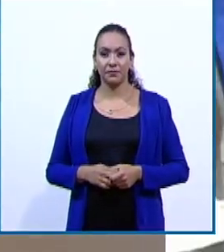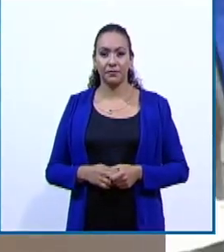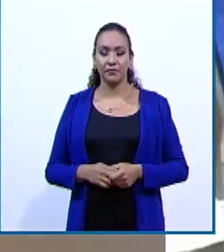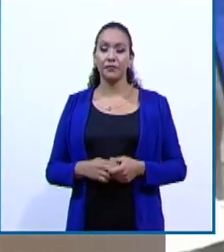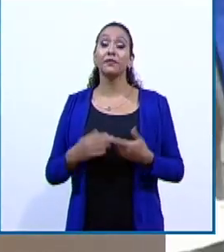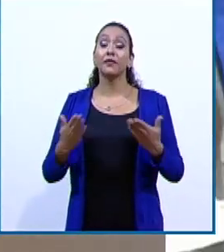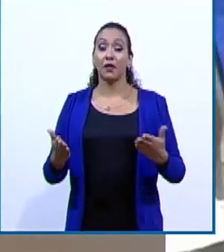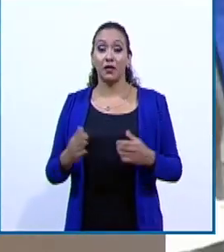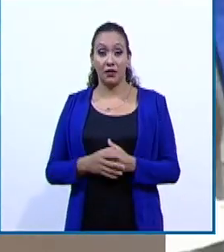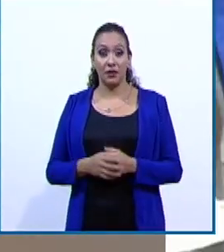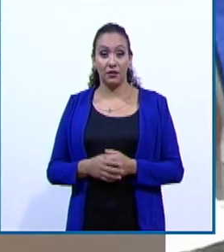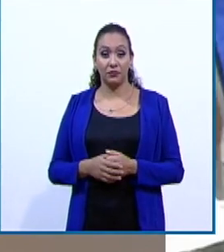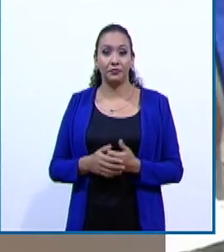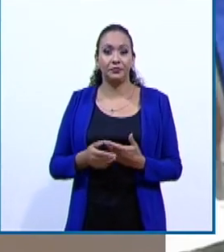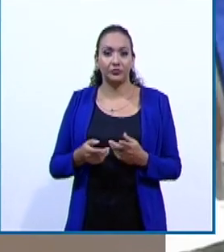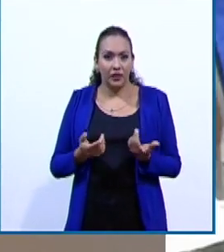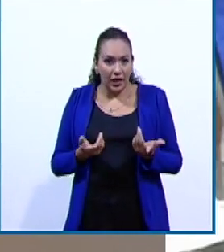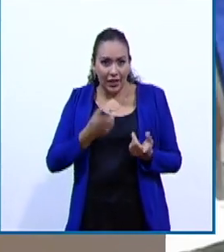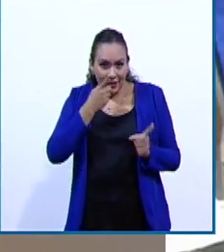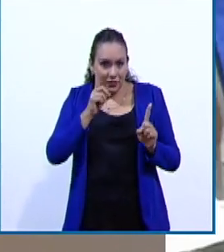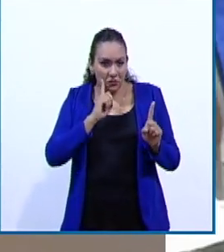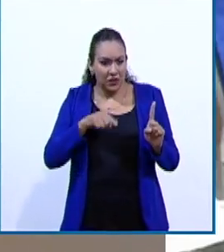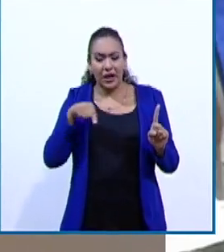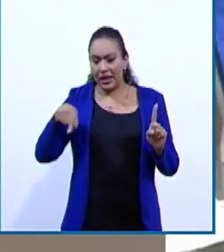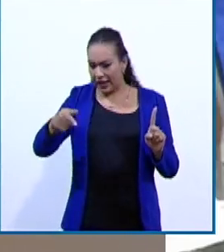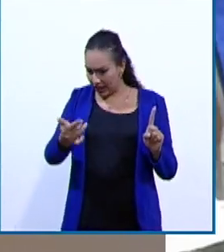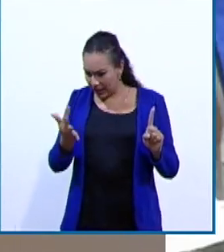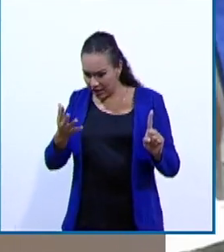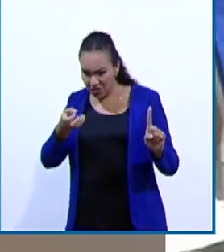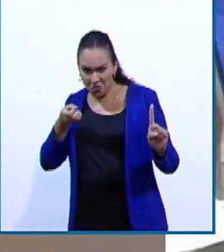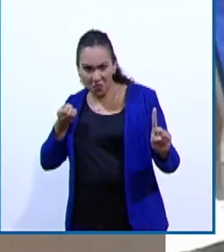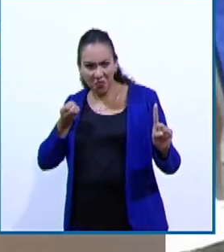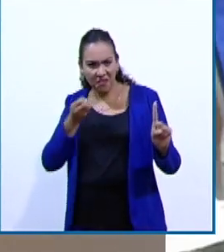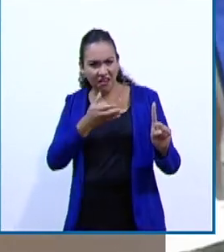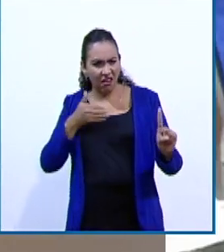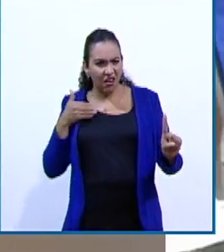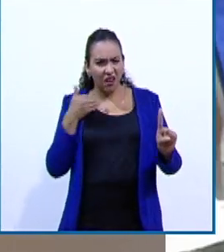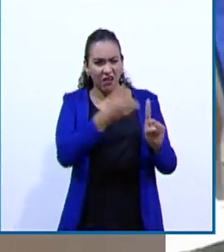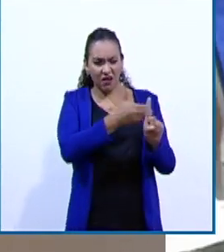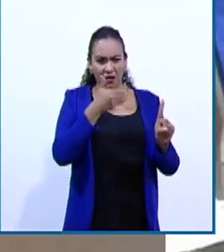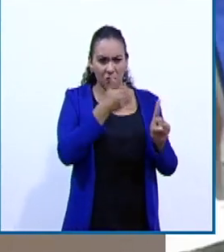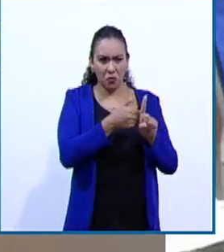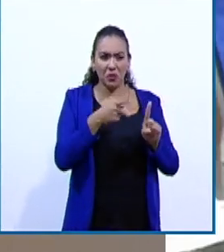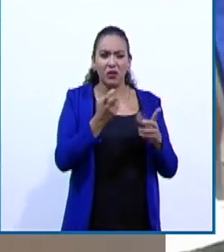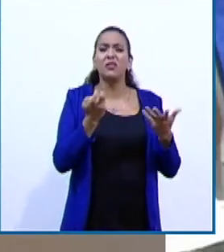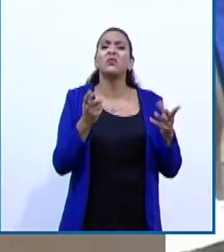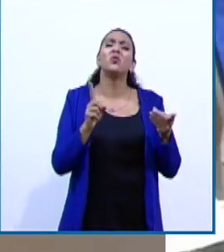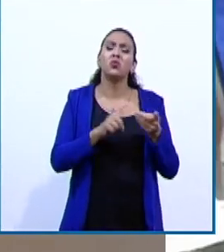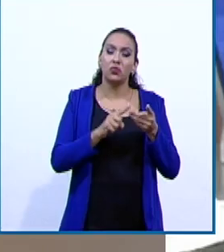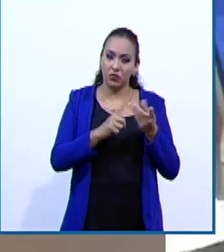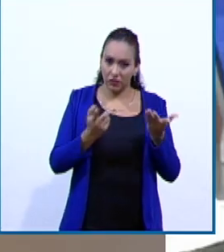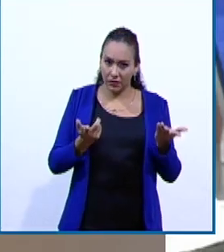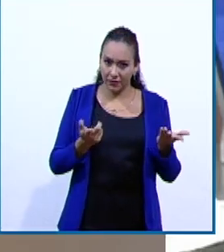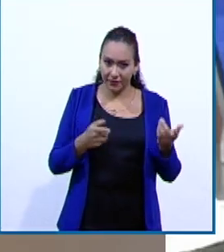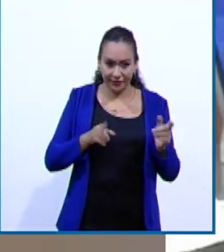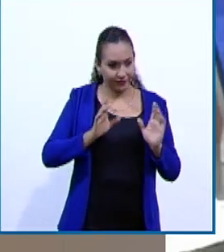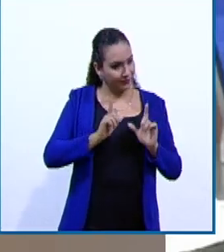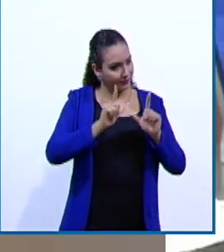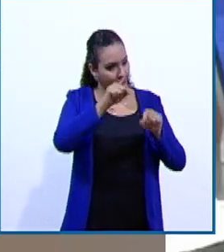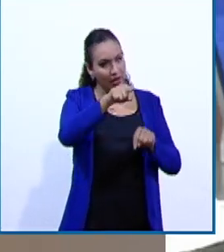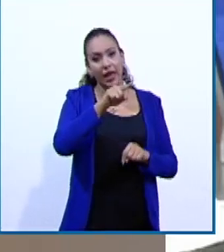Porque tales expresiones las realizó en una sesión del Congreso del Estado, las cuales se encuentran dentro de la protección específica de la